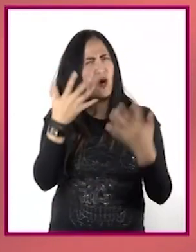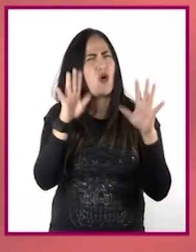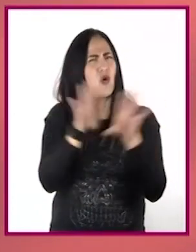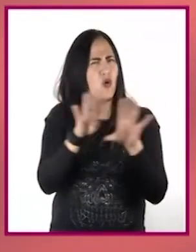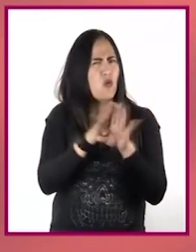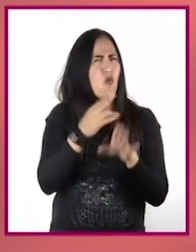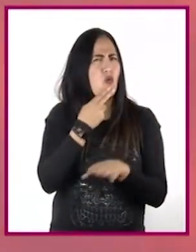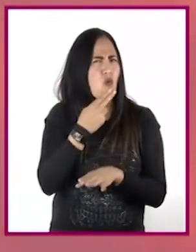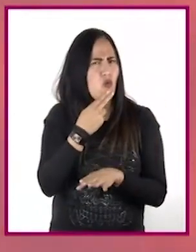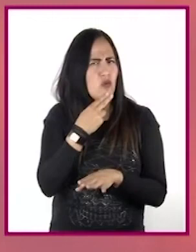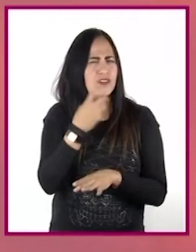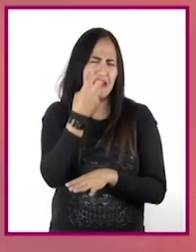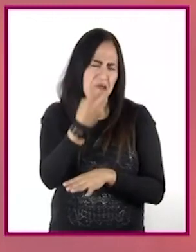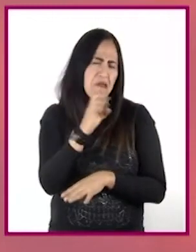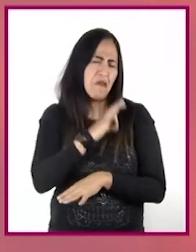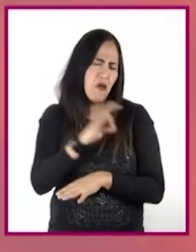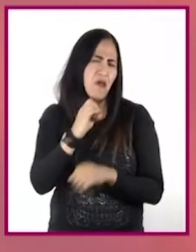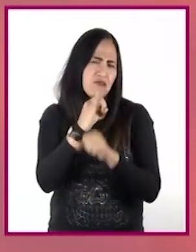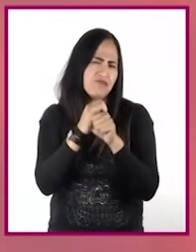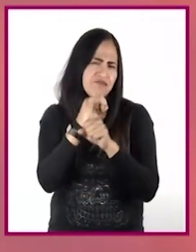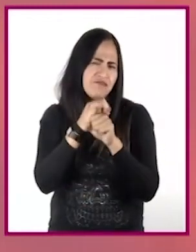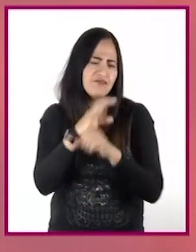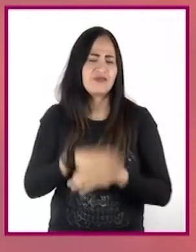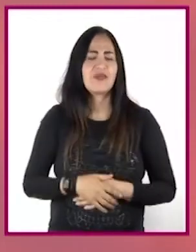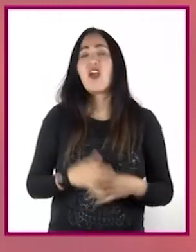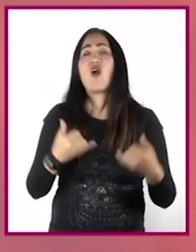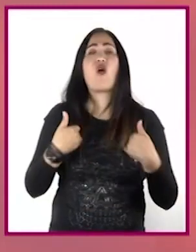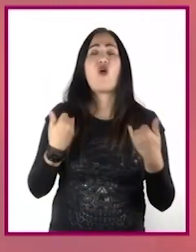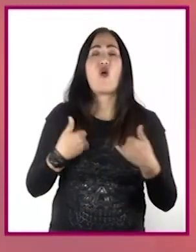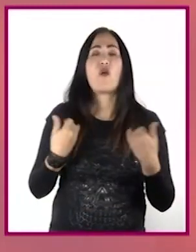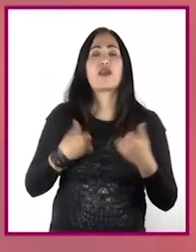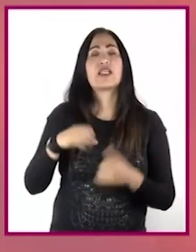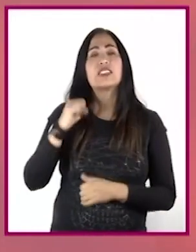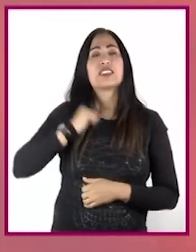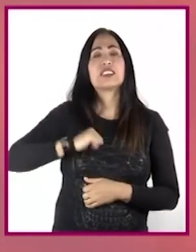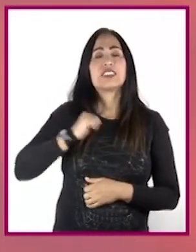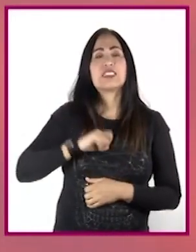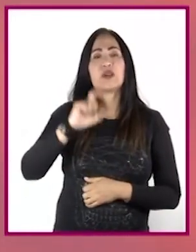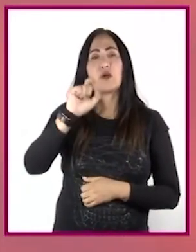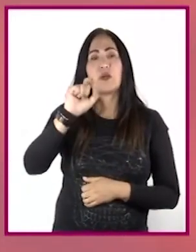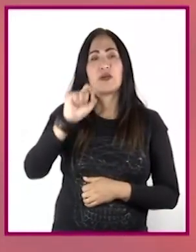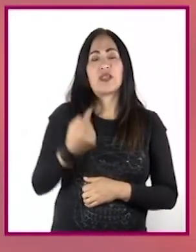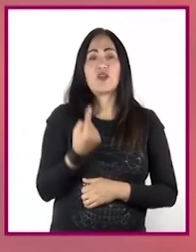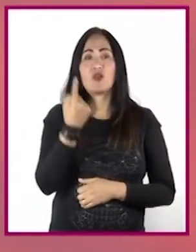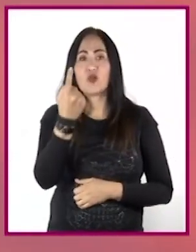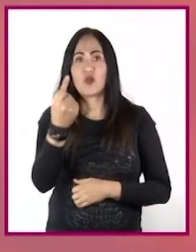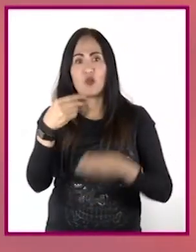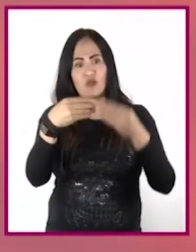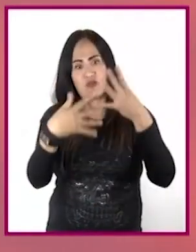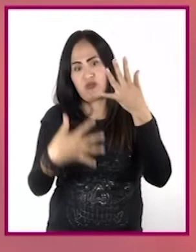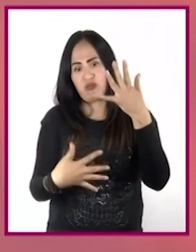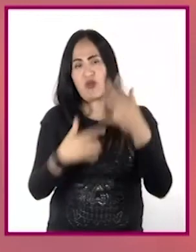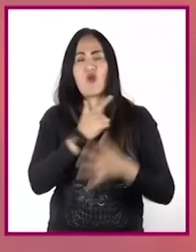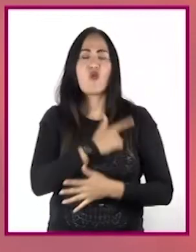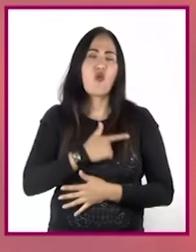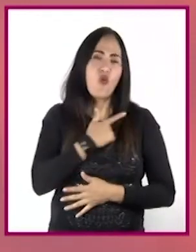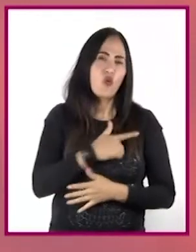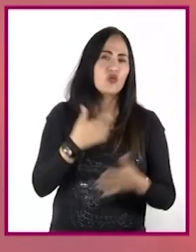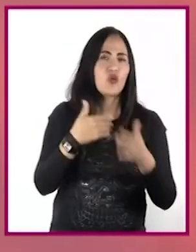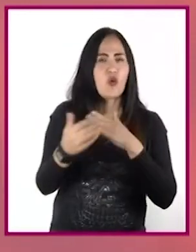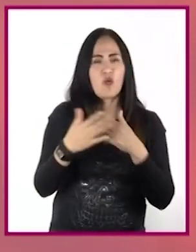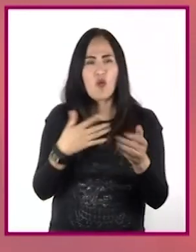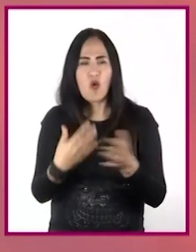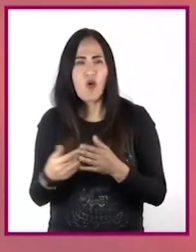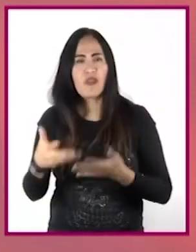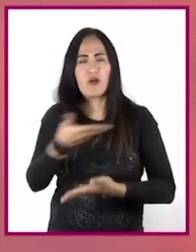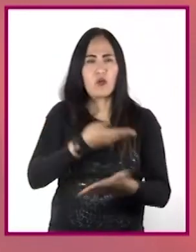que iniciar por ahí. Jóvenes del siglo XXI, y de ahí hay mucho para delimitar. Gustos, modas, formas